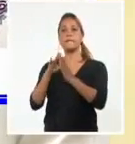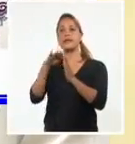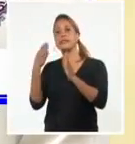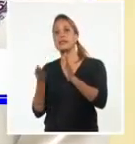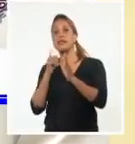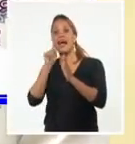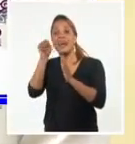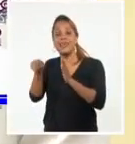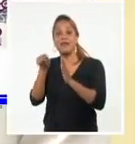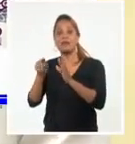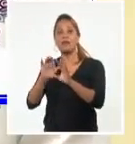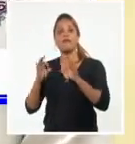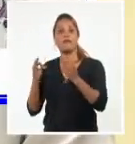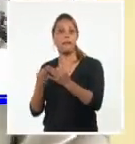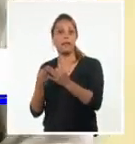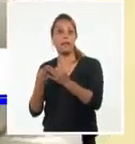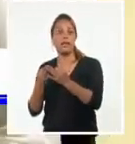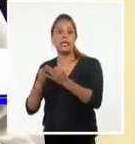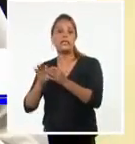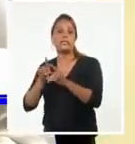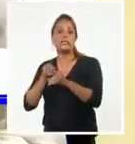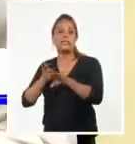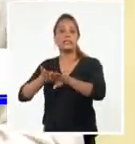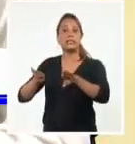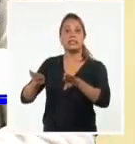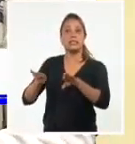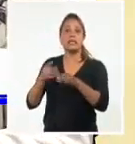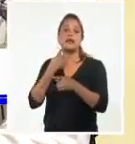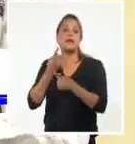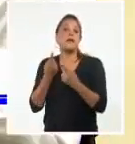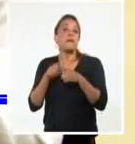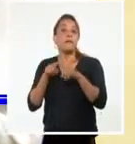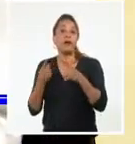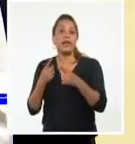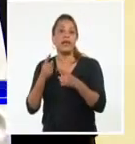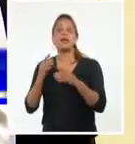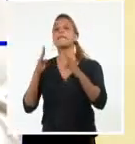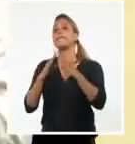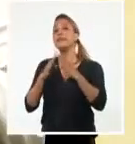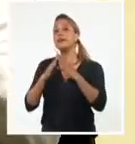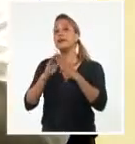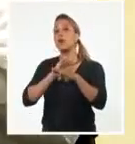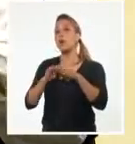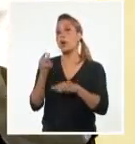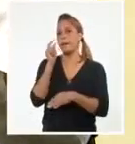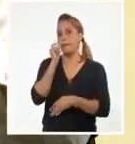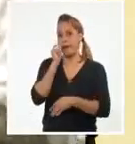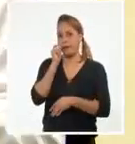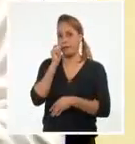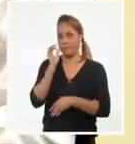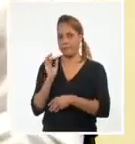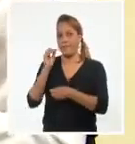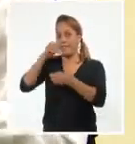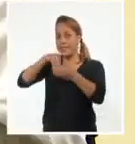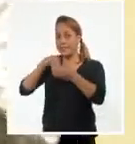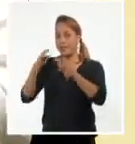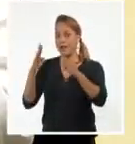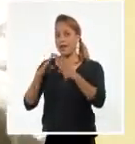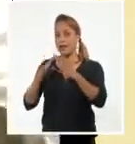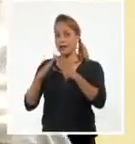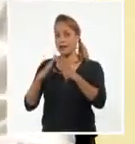familia monoparental y anaparental, porque ella vive con su hermano, es decir, están en la misma